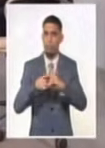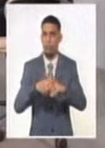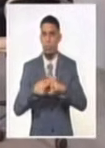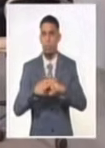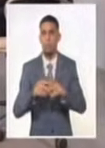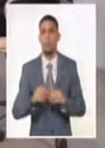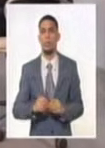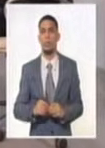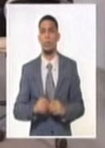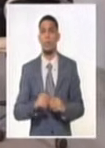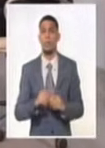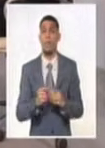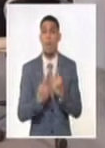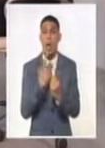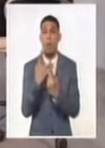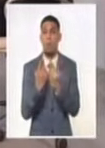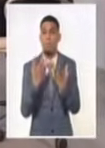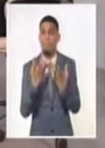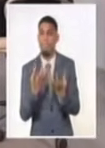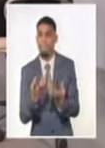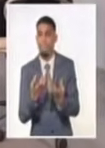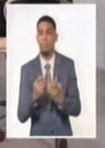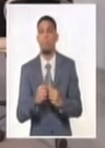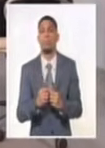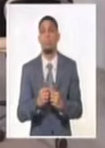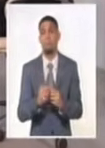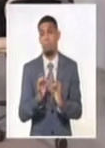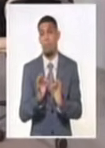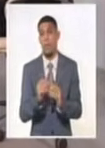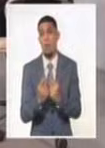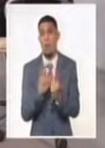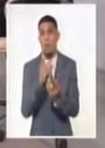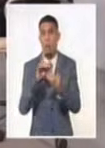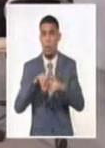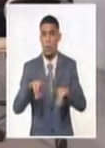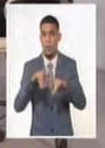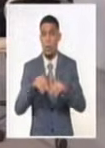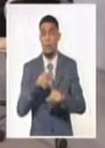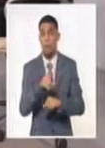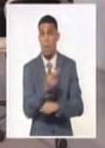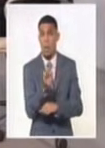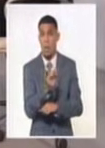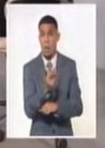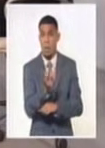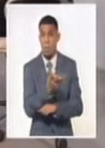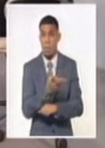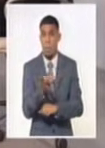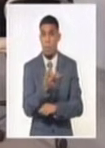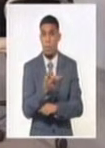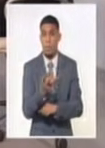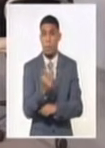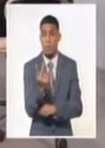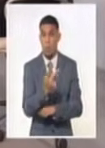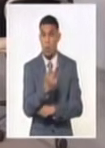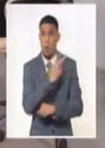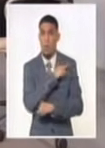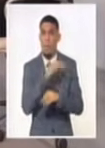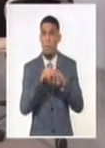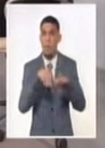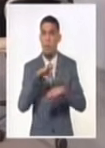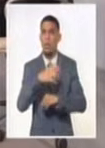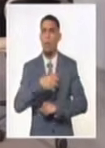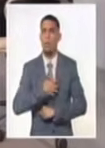sufre un deterioro. Ambos ministros tienen ahí el listado de todas nuestras universidades, las